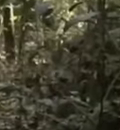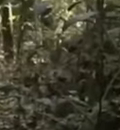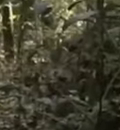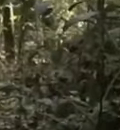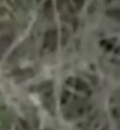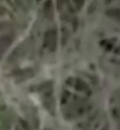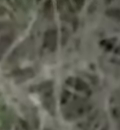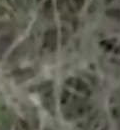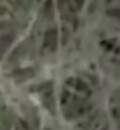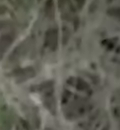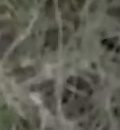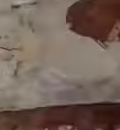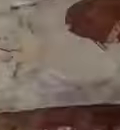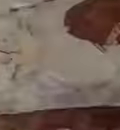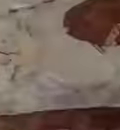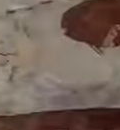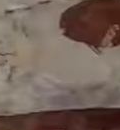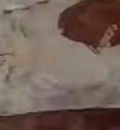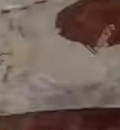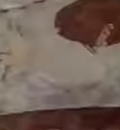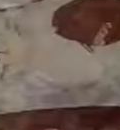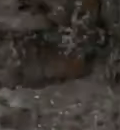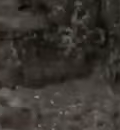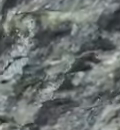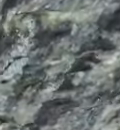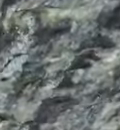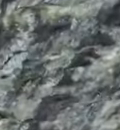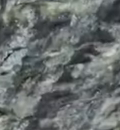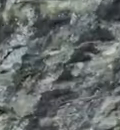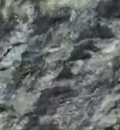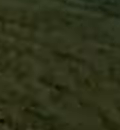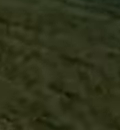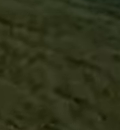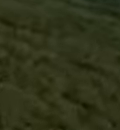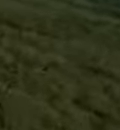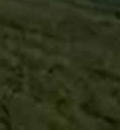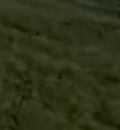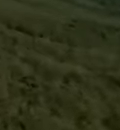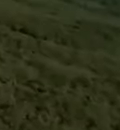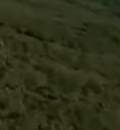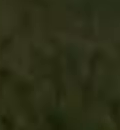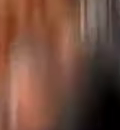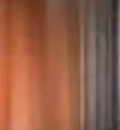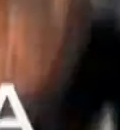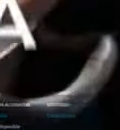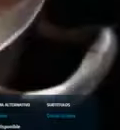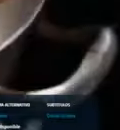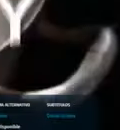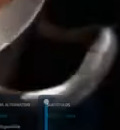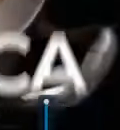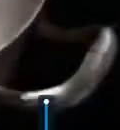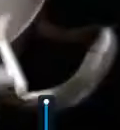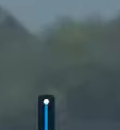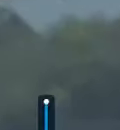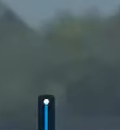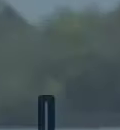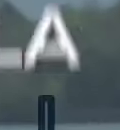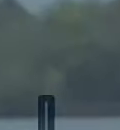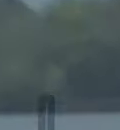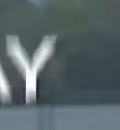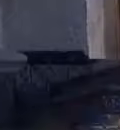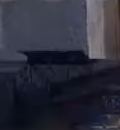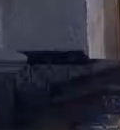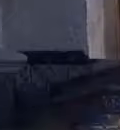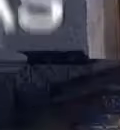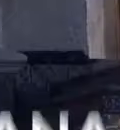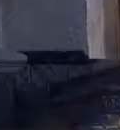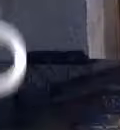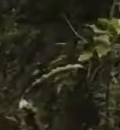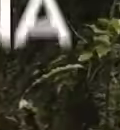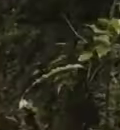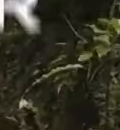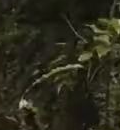Retorna al paraíso. Una experiencia que me llevó a que conservarlo cueste lo que cueste.